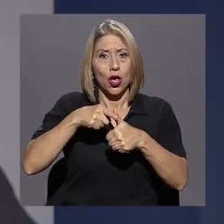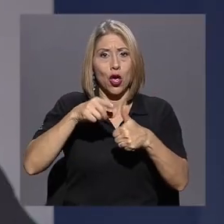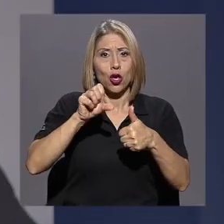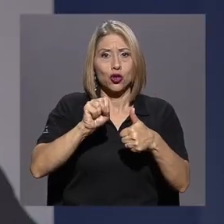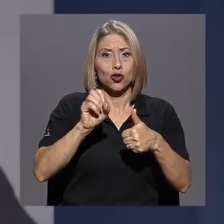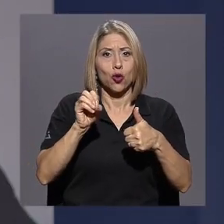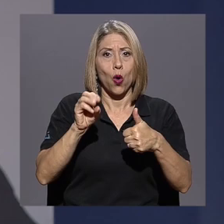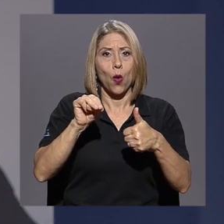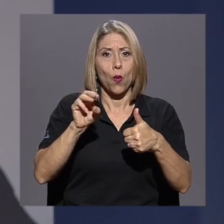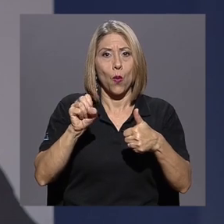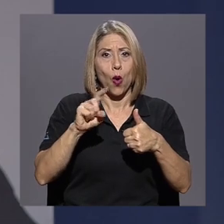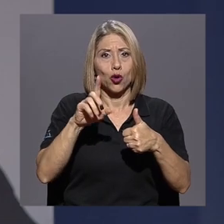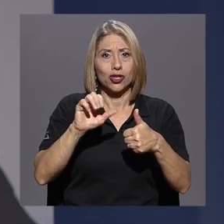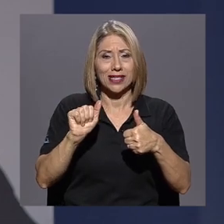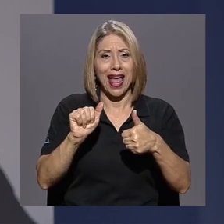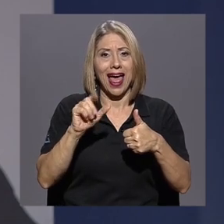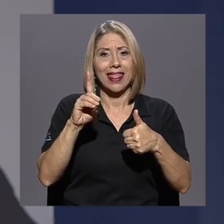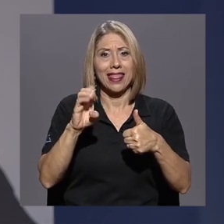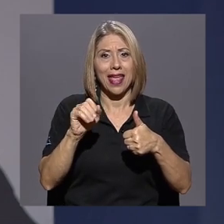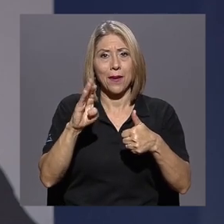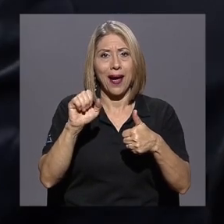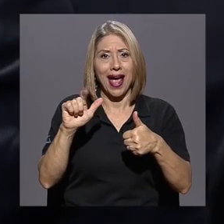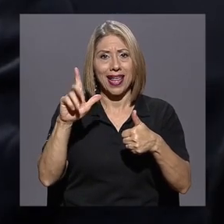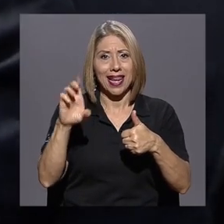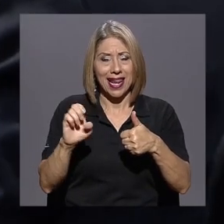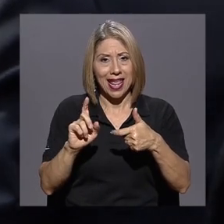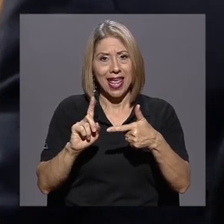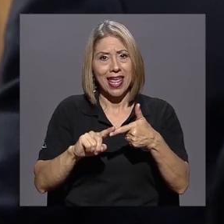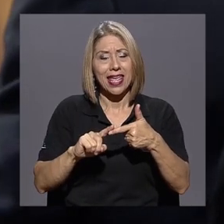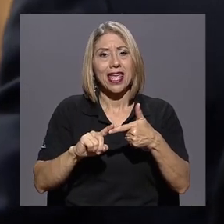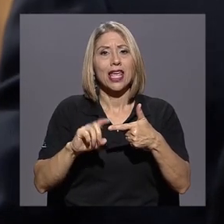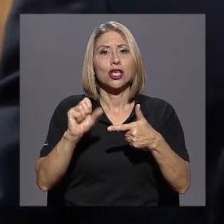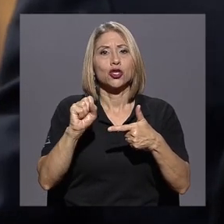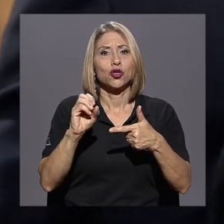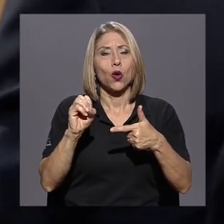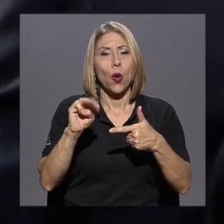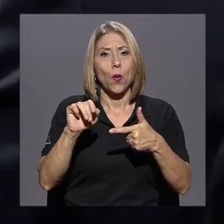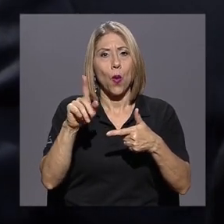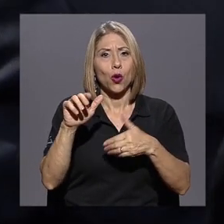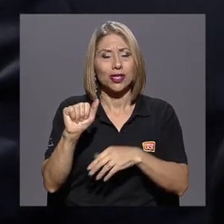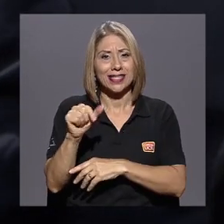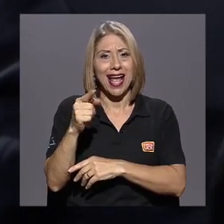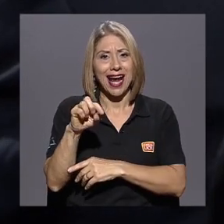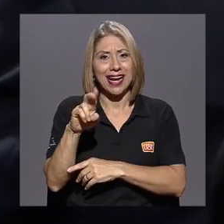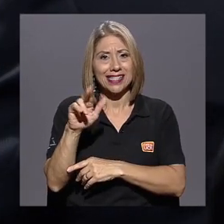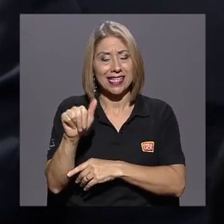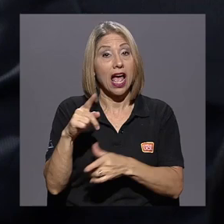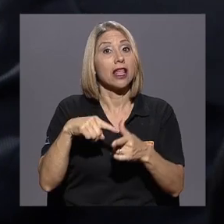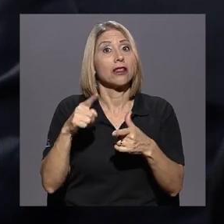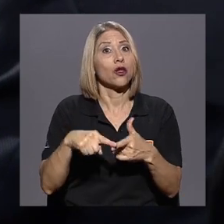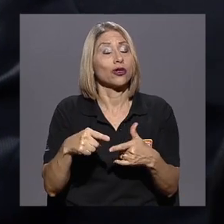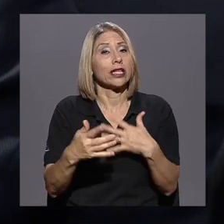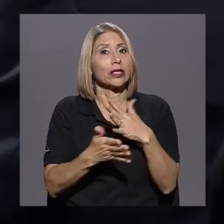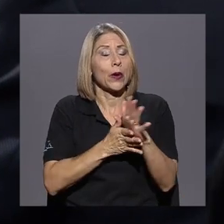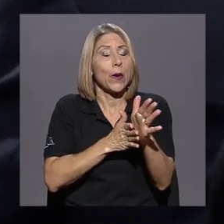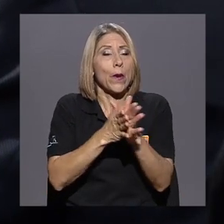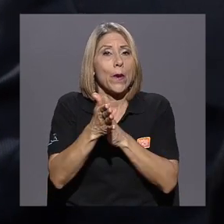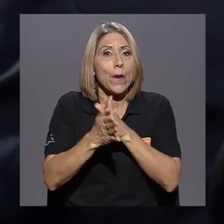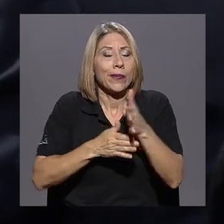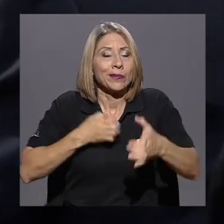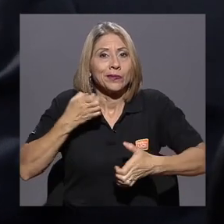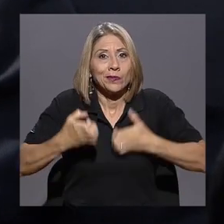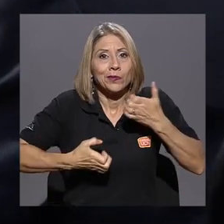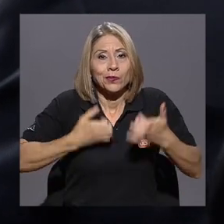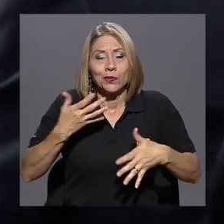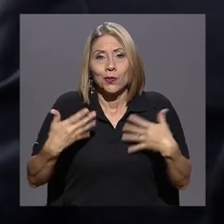de Baile y de Somoza García. Y obviamente pues había una gran ilusión.